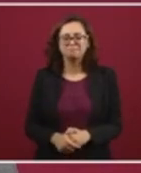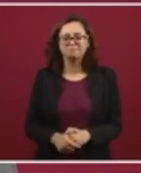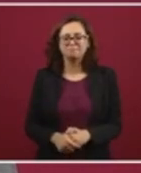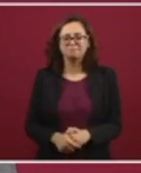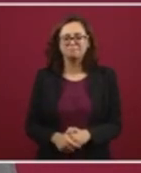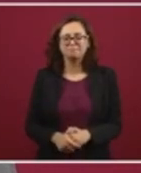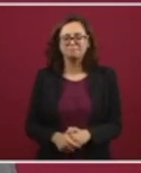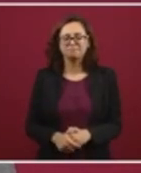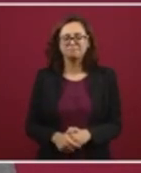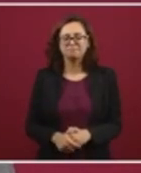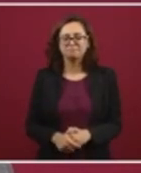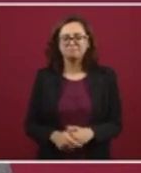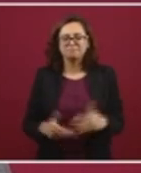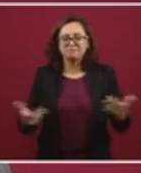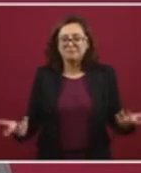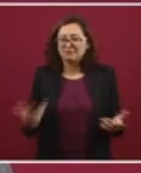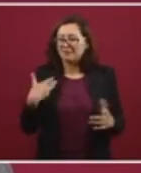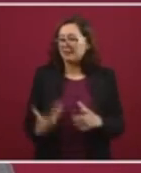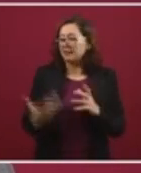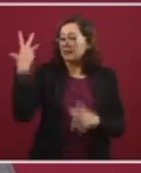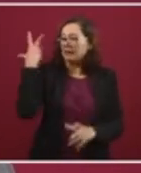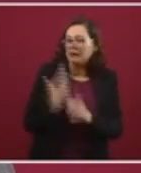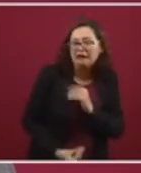El andar a salto de mata,